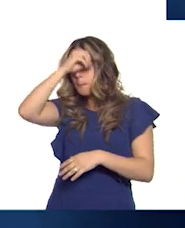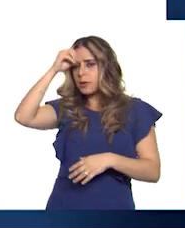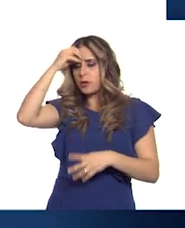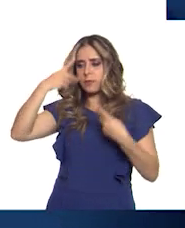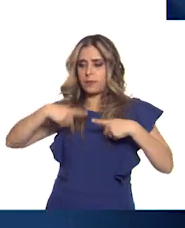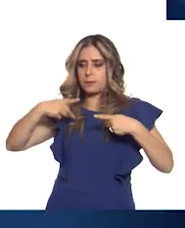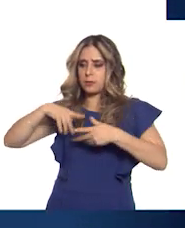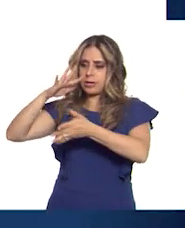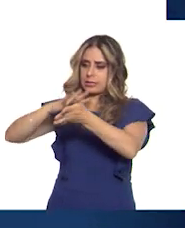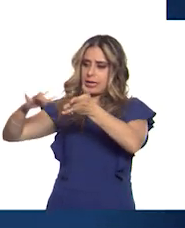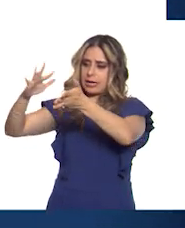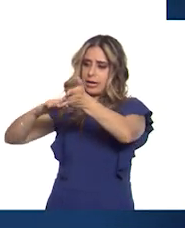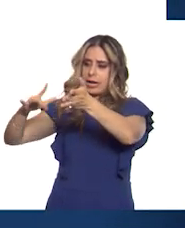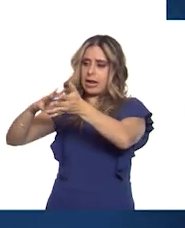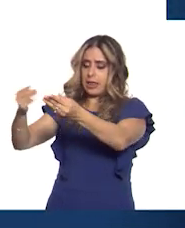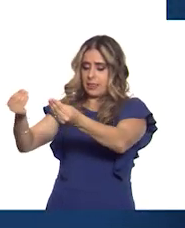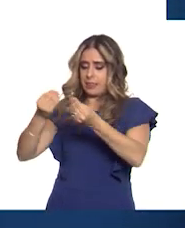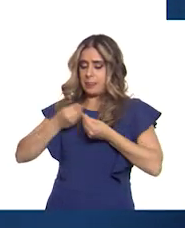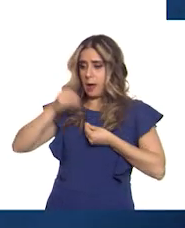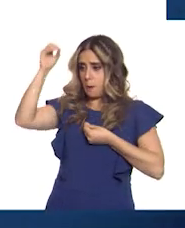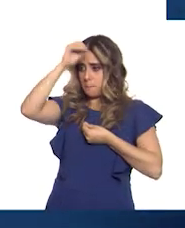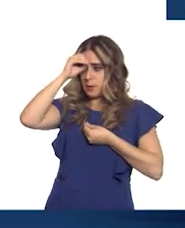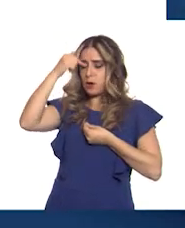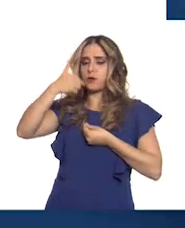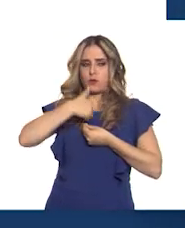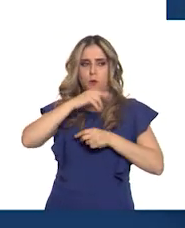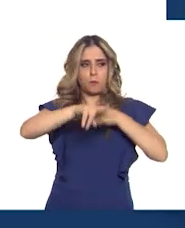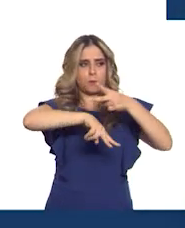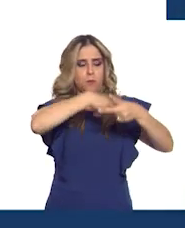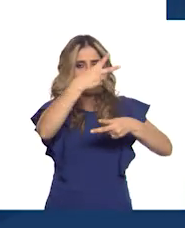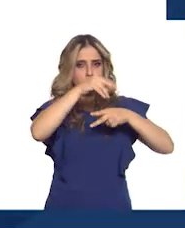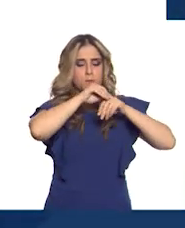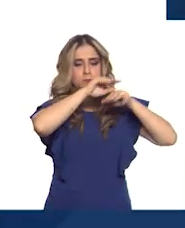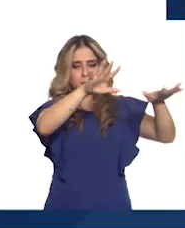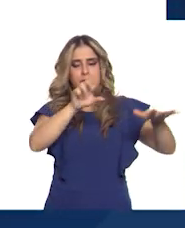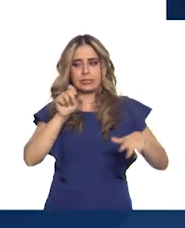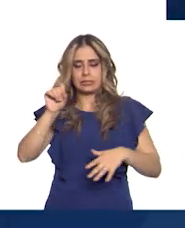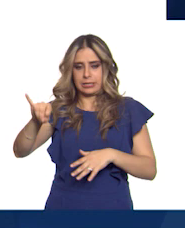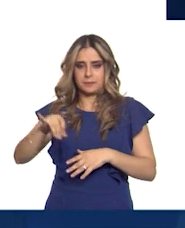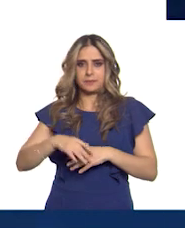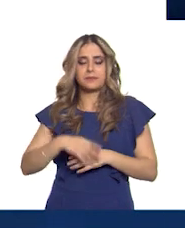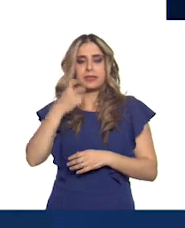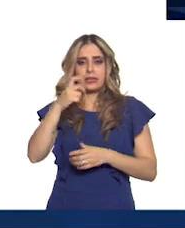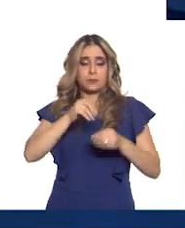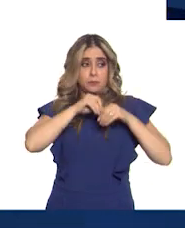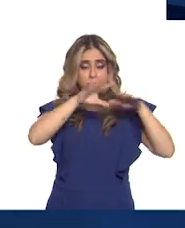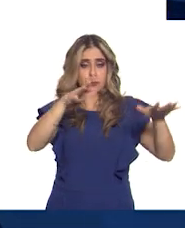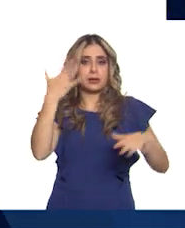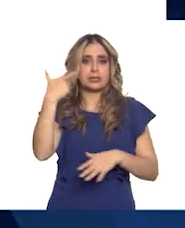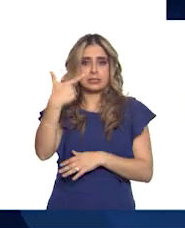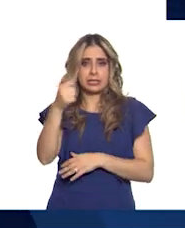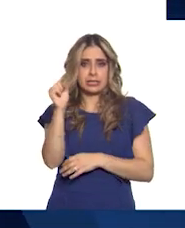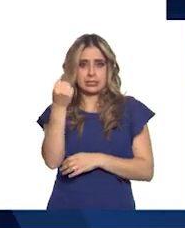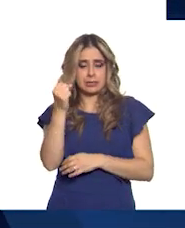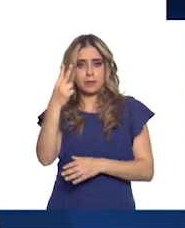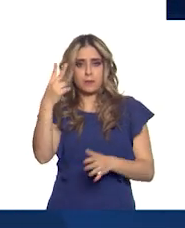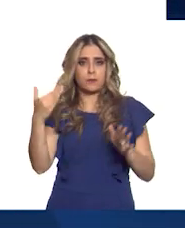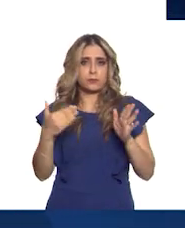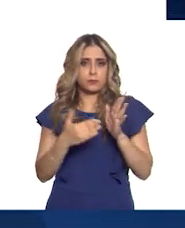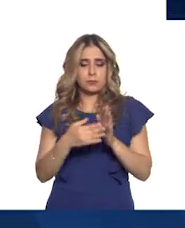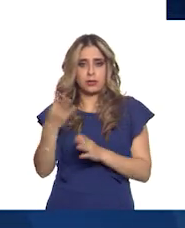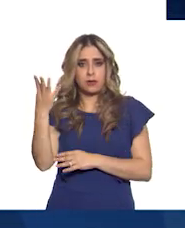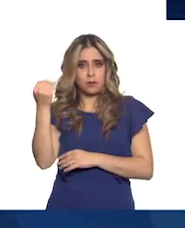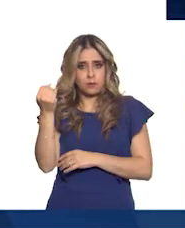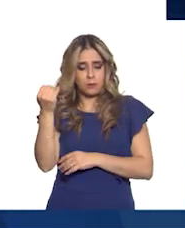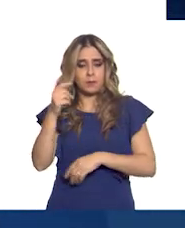lectores por El Informador. Y esto se publicó el día 7 de septiembre del